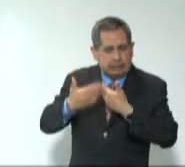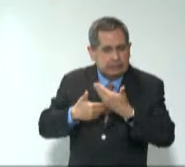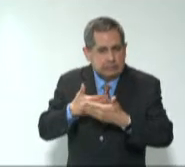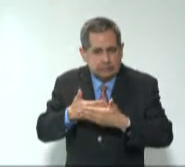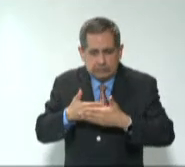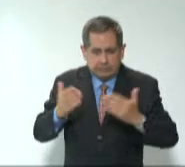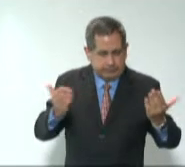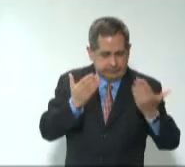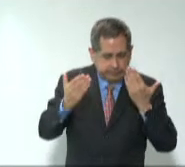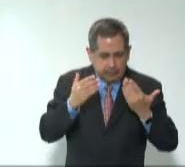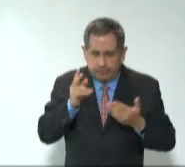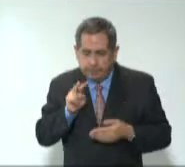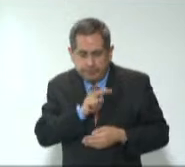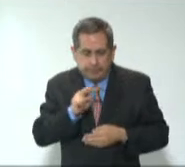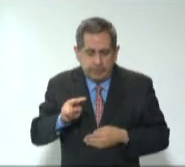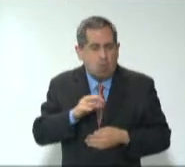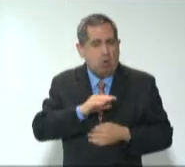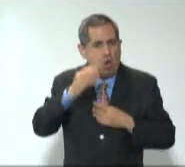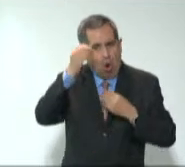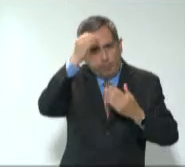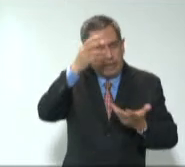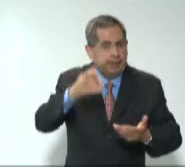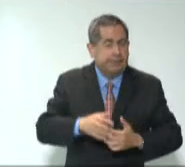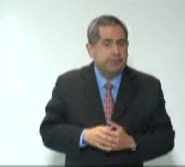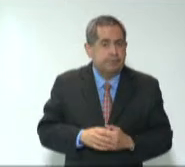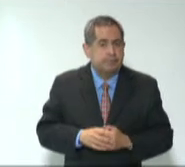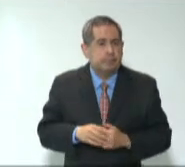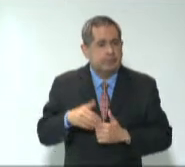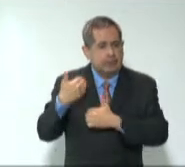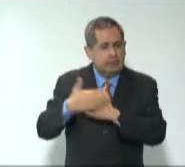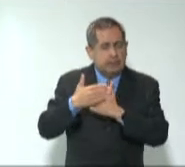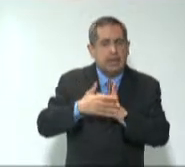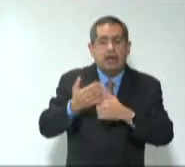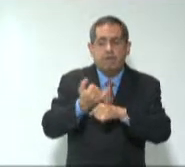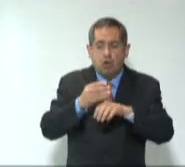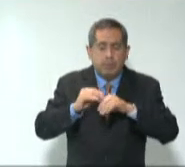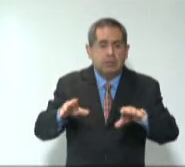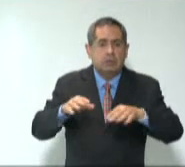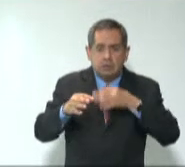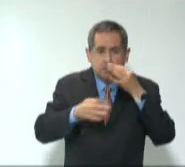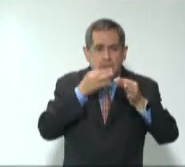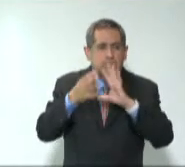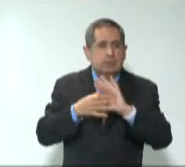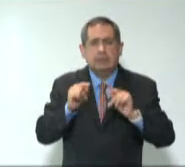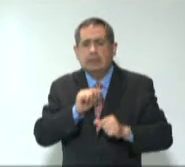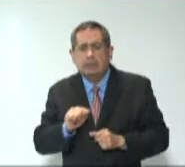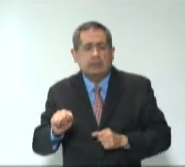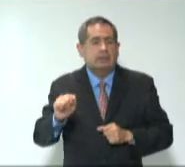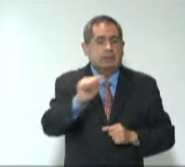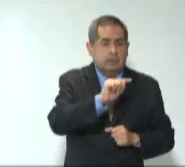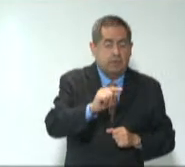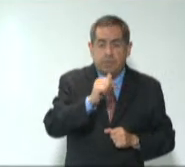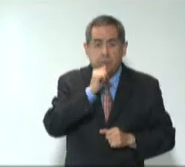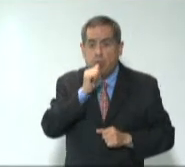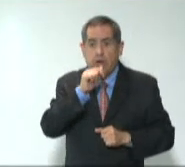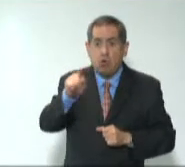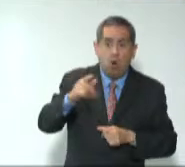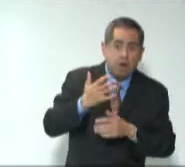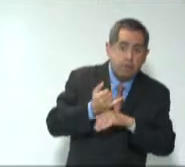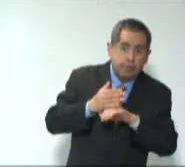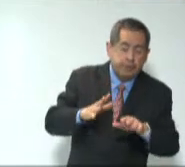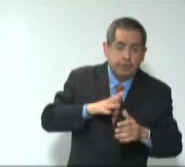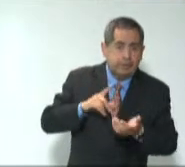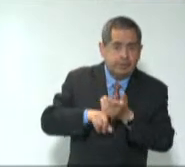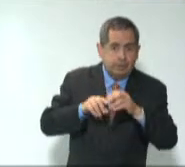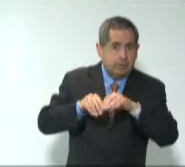gente pueda tener pero creo que el gran reto es hacer llegar la información a sectores de la sociedad que no están digamos